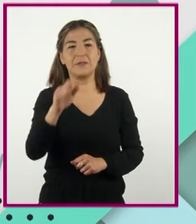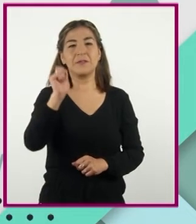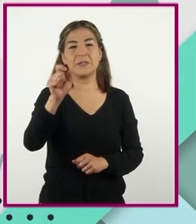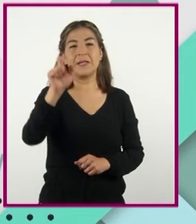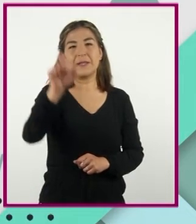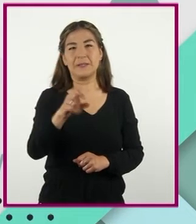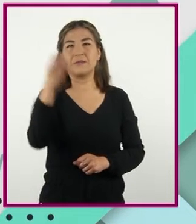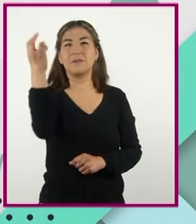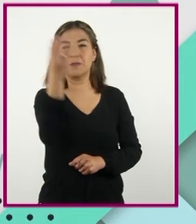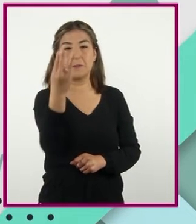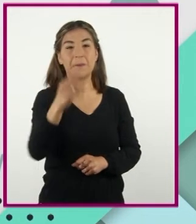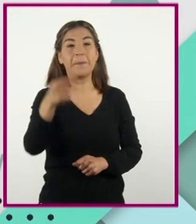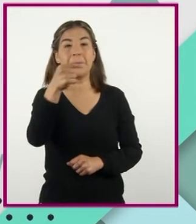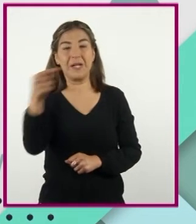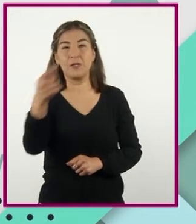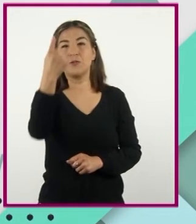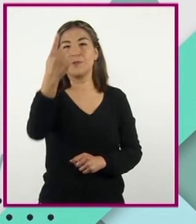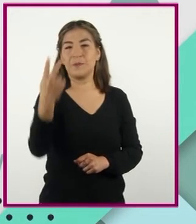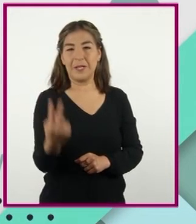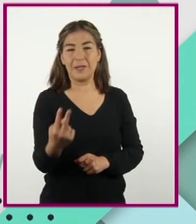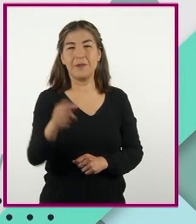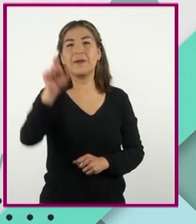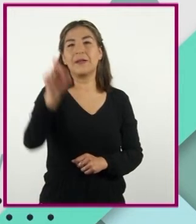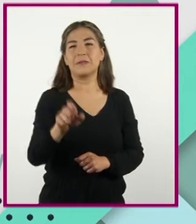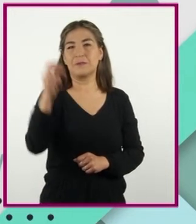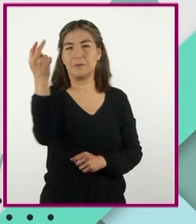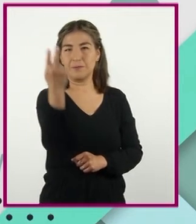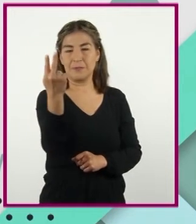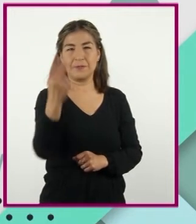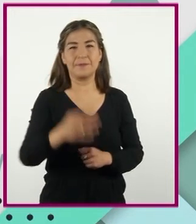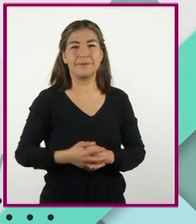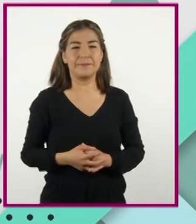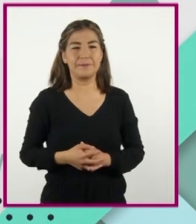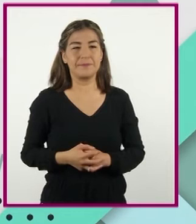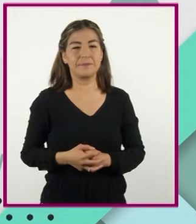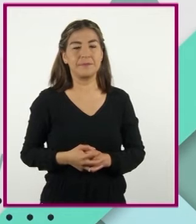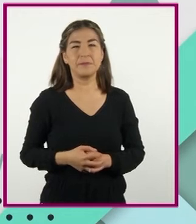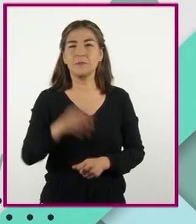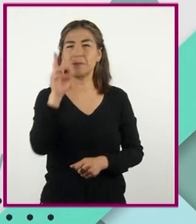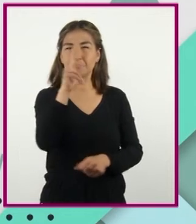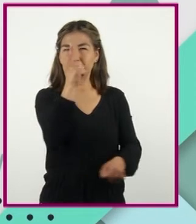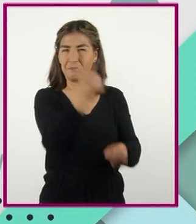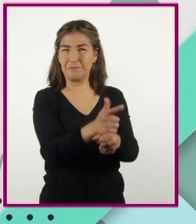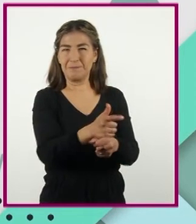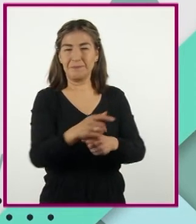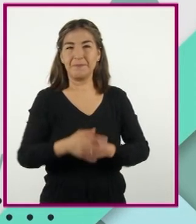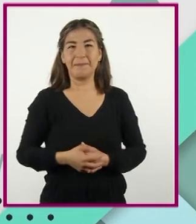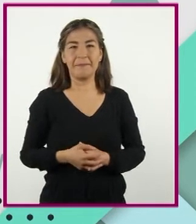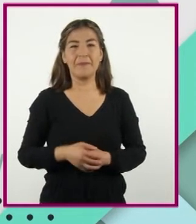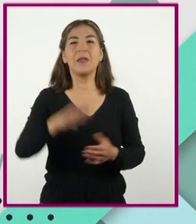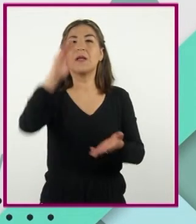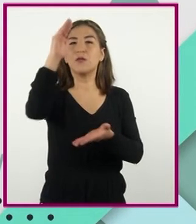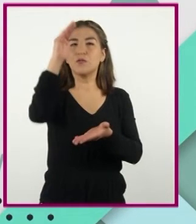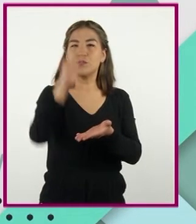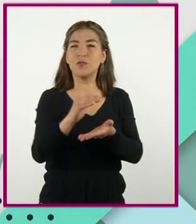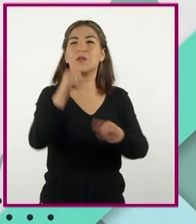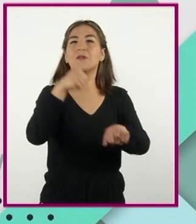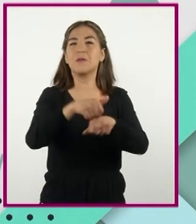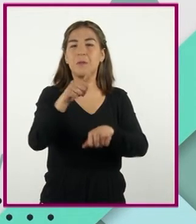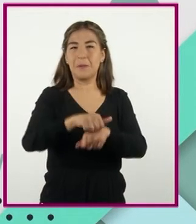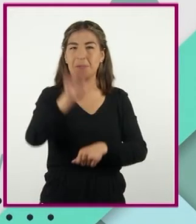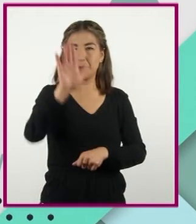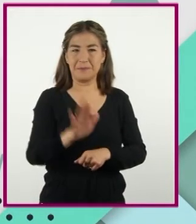cubo menos 1/2 de x al cuadrado. Se identifican y reducen términos